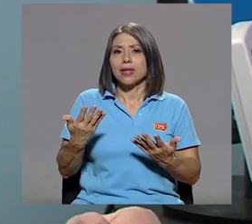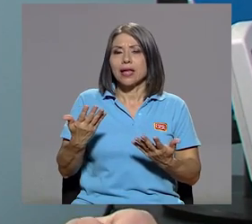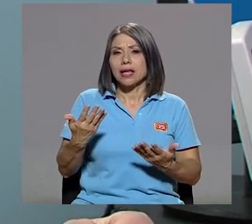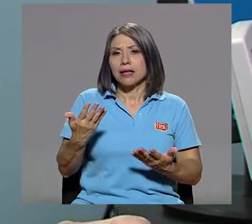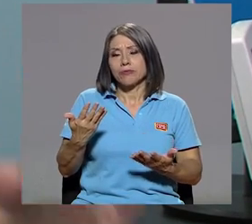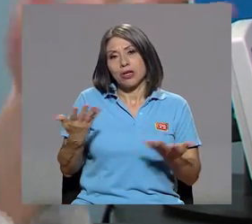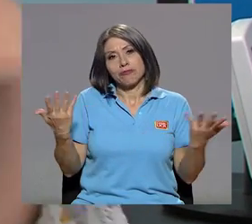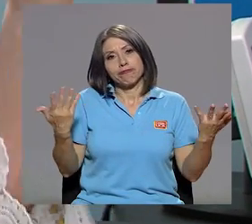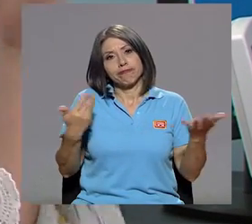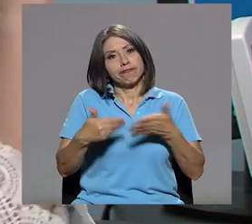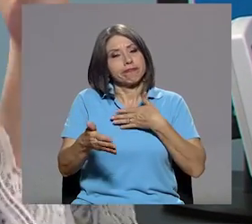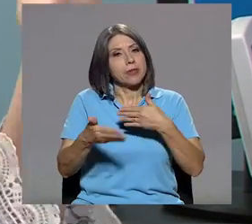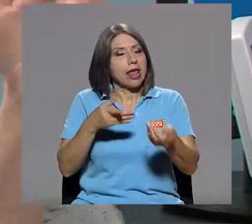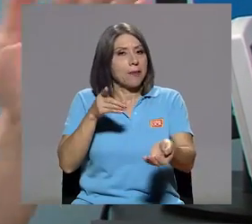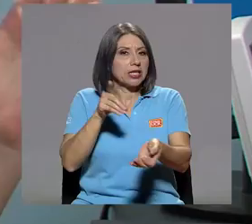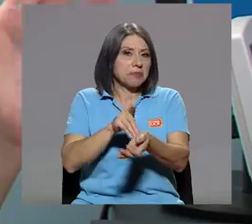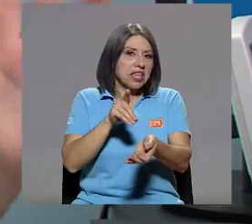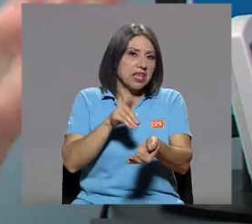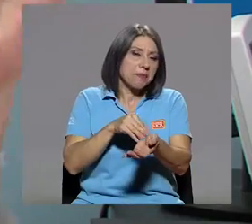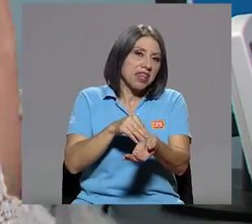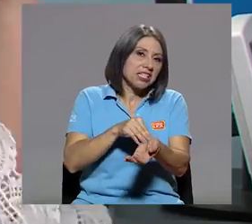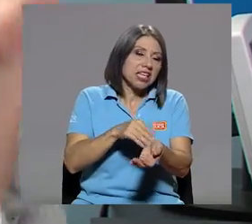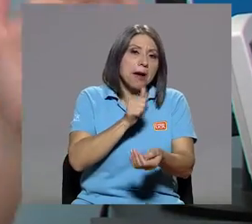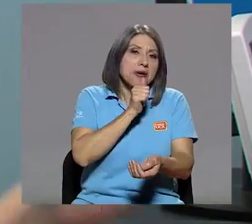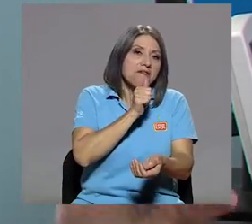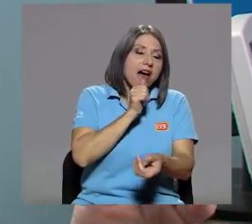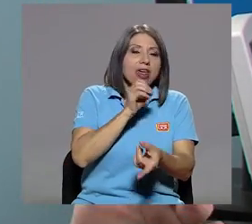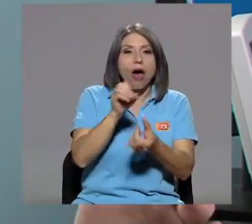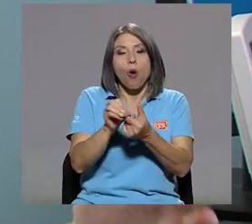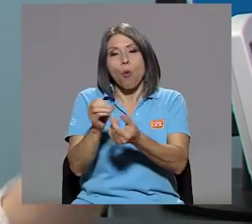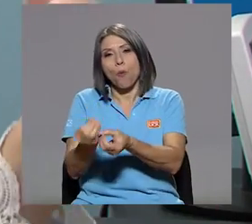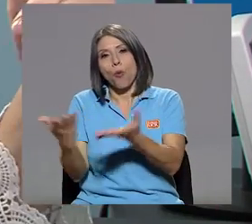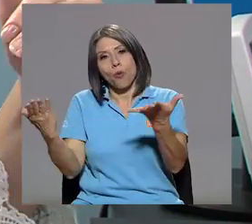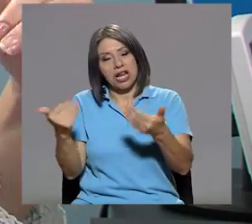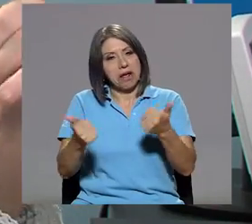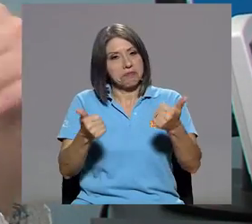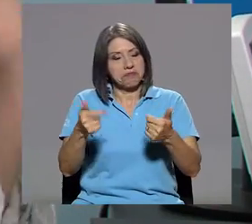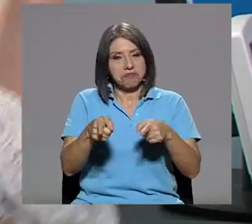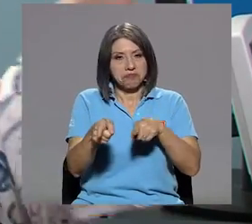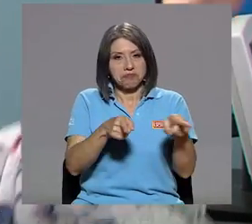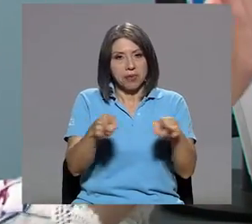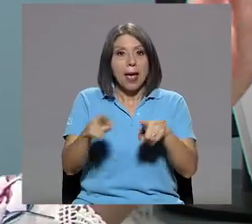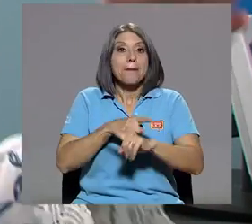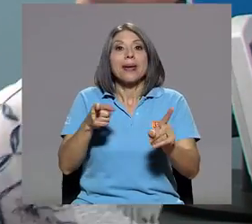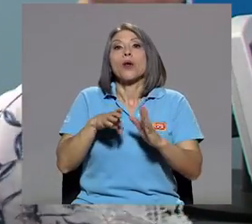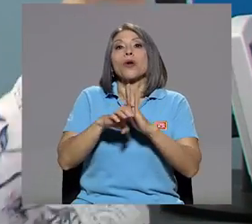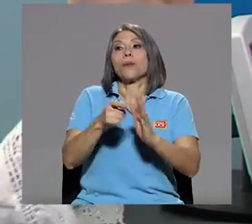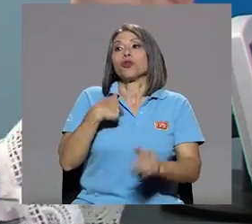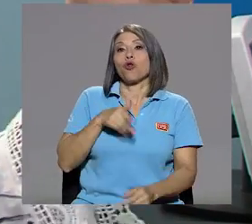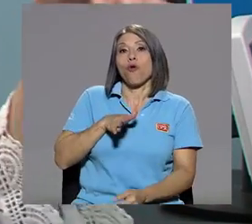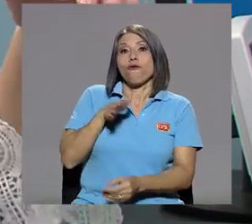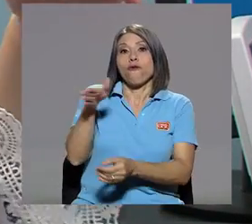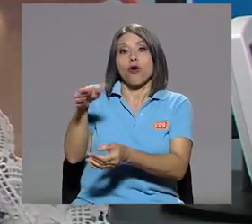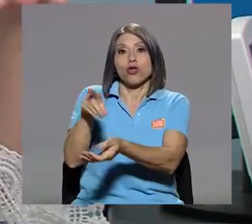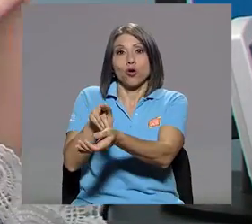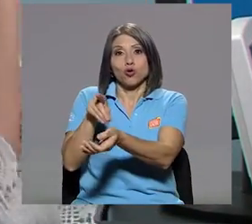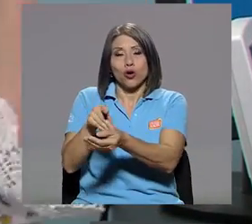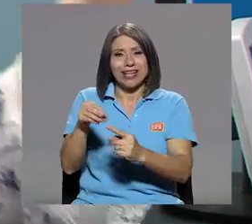vez, bueno, ya sea en medicina privada o pública, pero si yo voy a donde un médico especialista en algo,